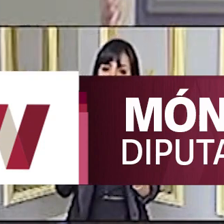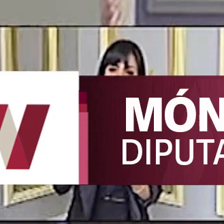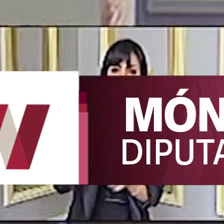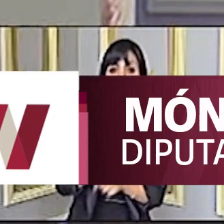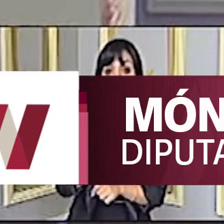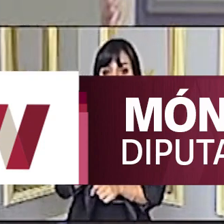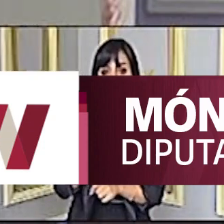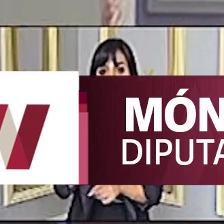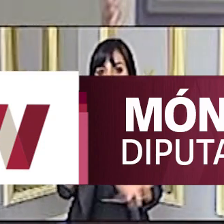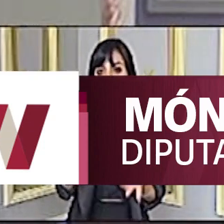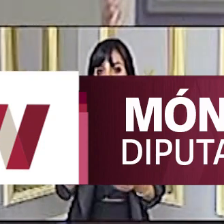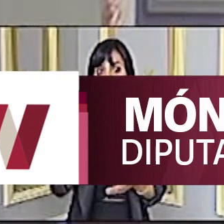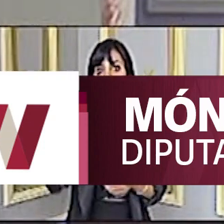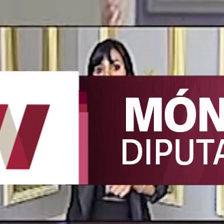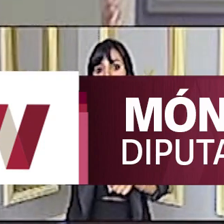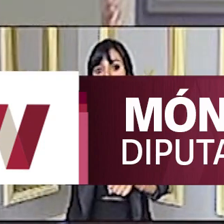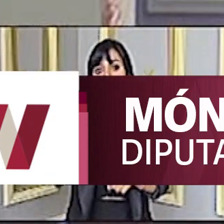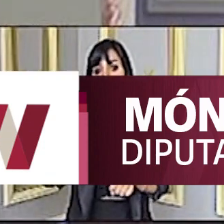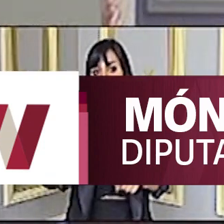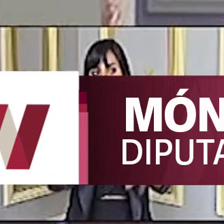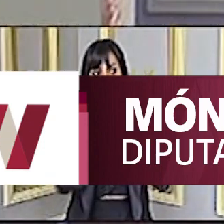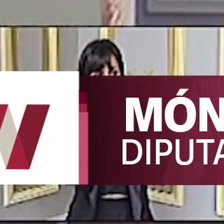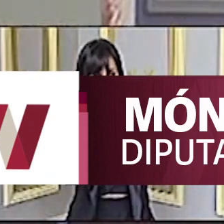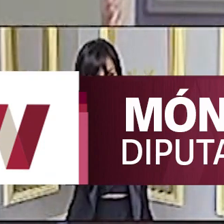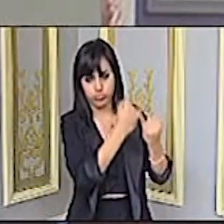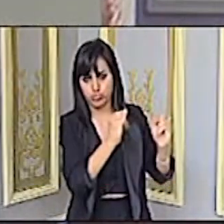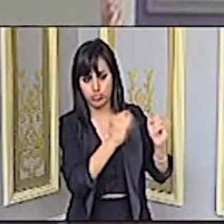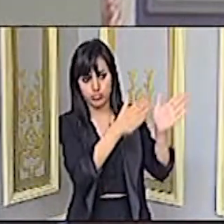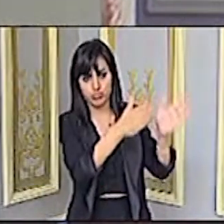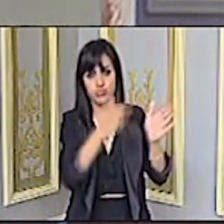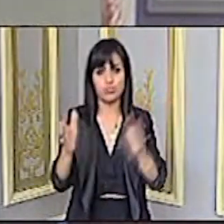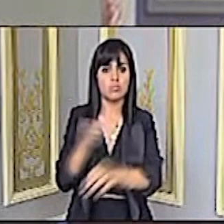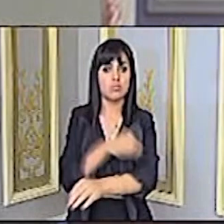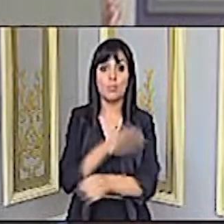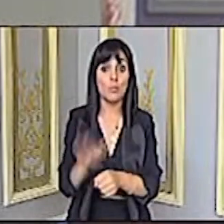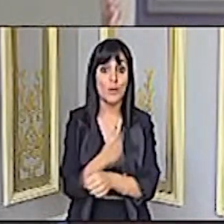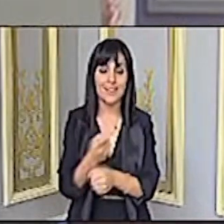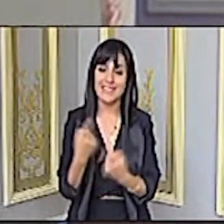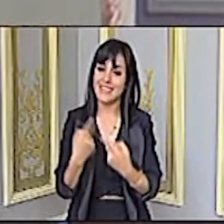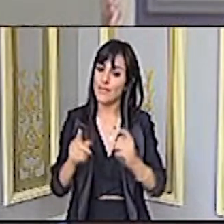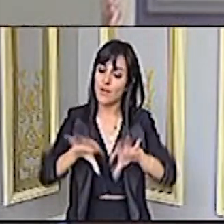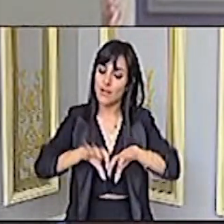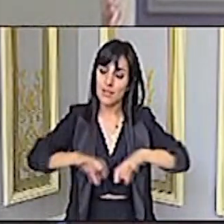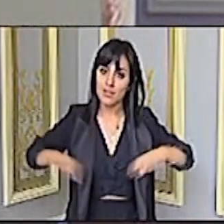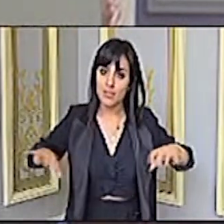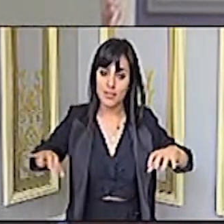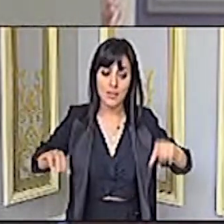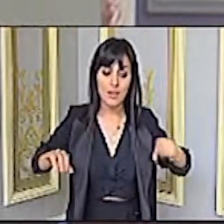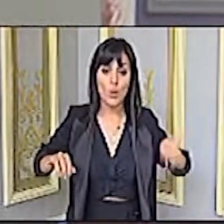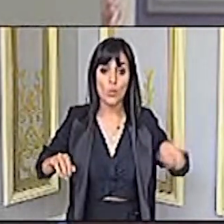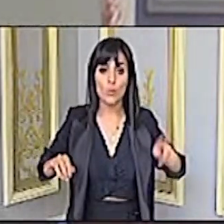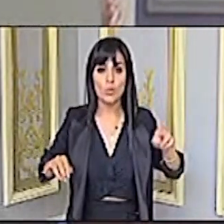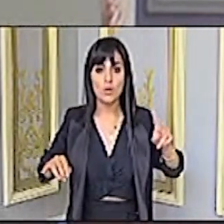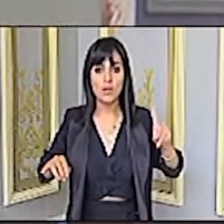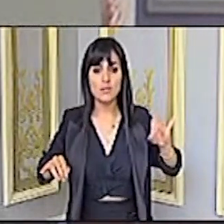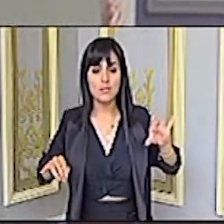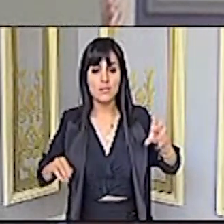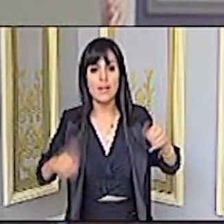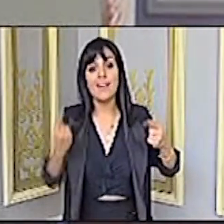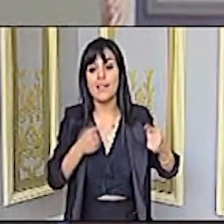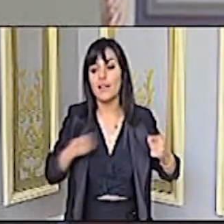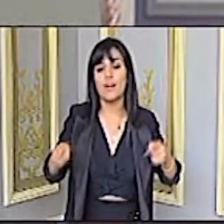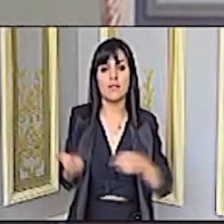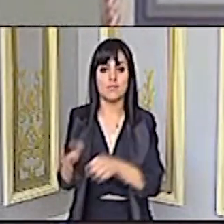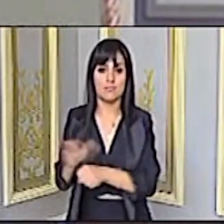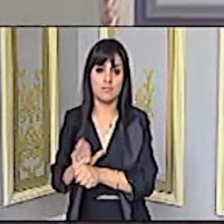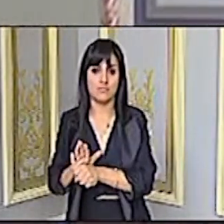brindar mayor autonomía a los órganos jurisdiccionales, ya que separa totalmente las funciones jurisdiccionales de las administrativas, de